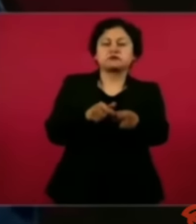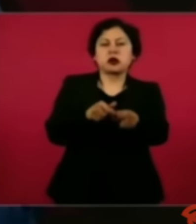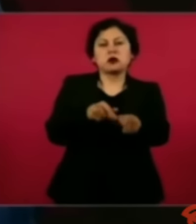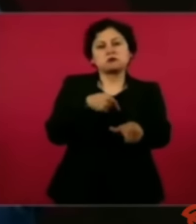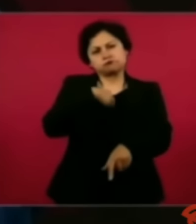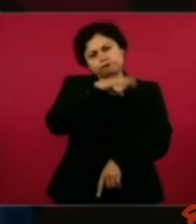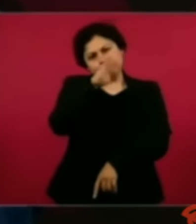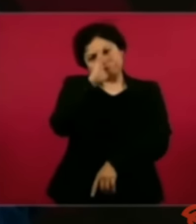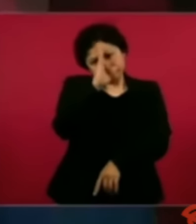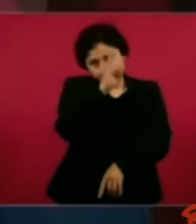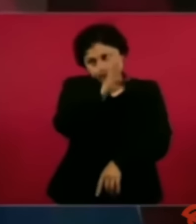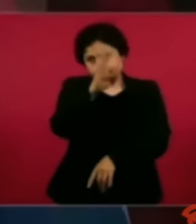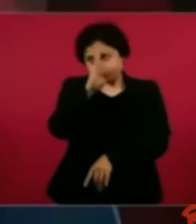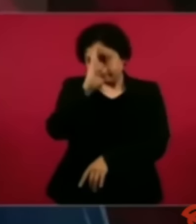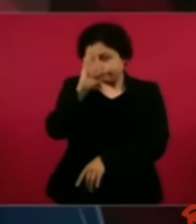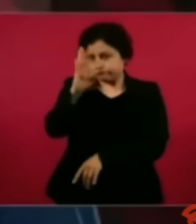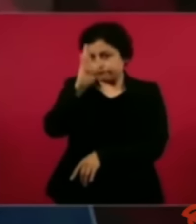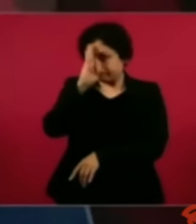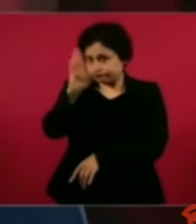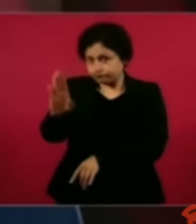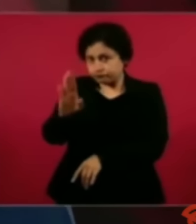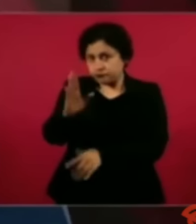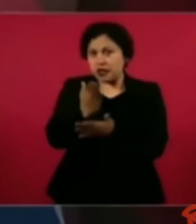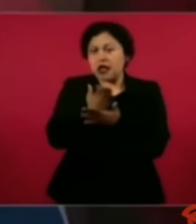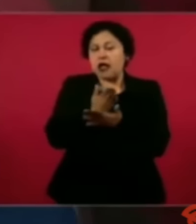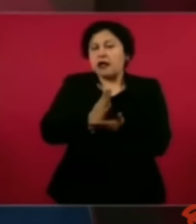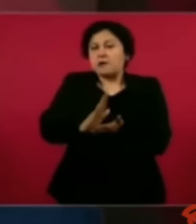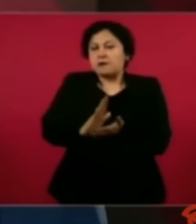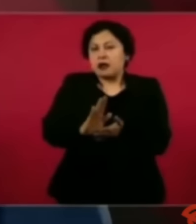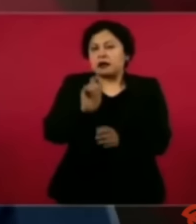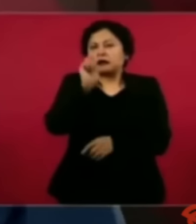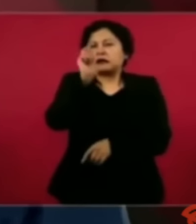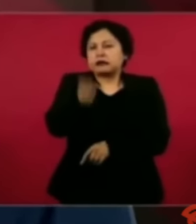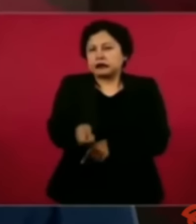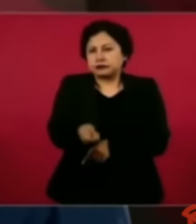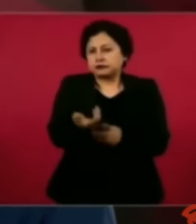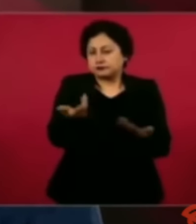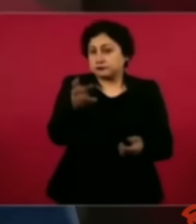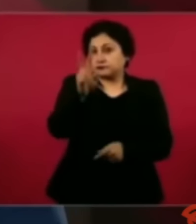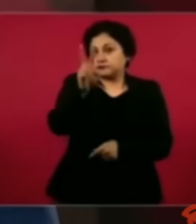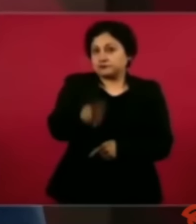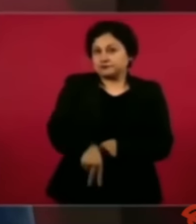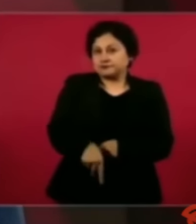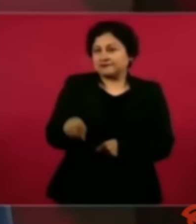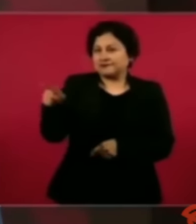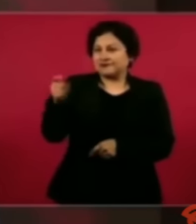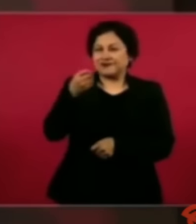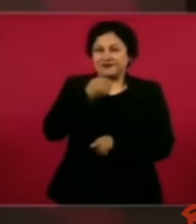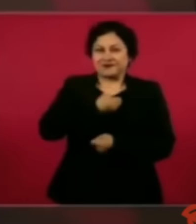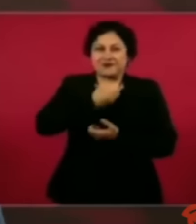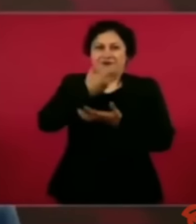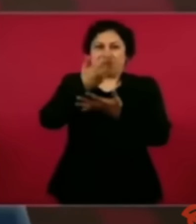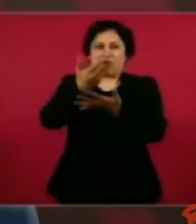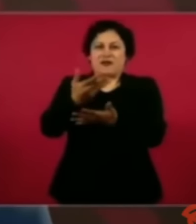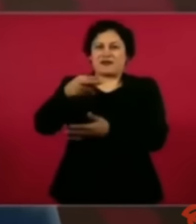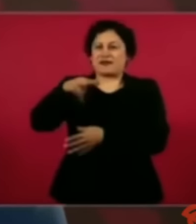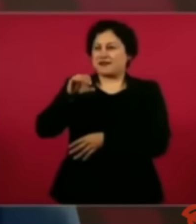tengo, vamos a ver, diría el gran poeta Nicolás Guillén,